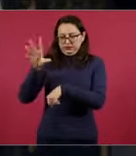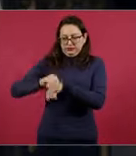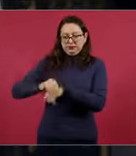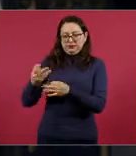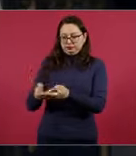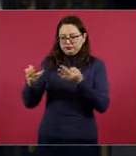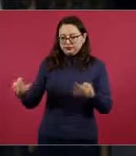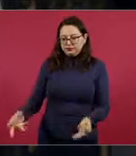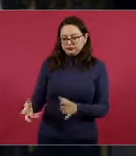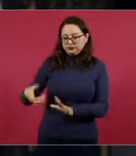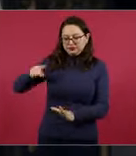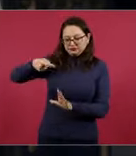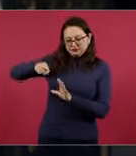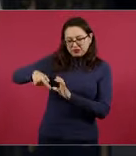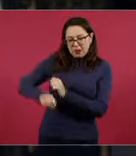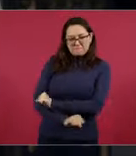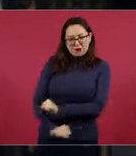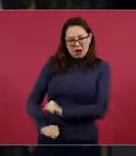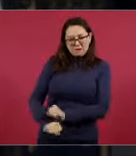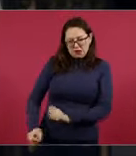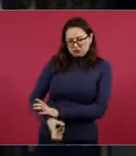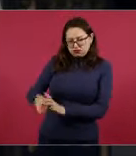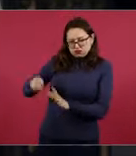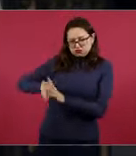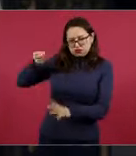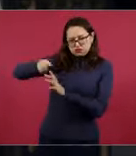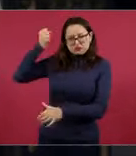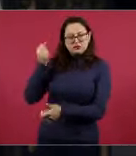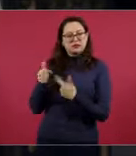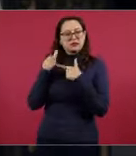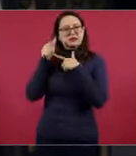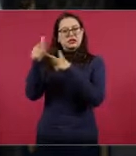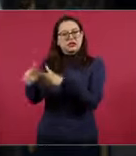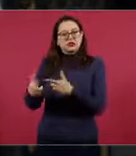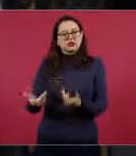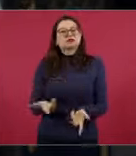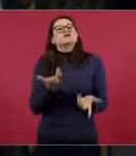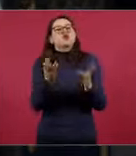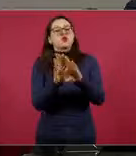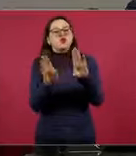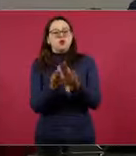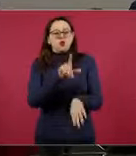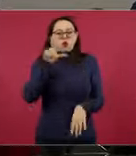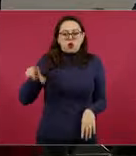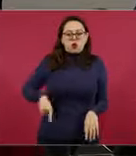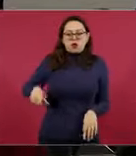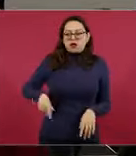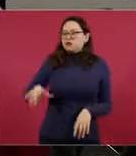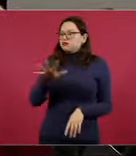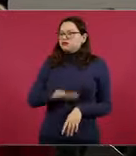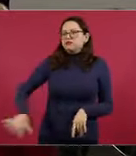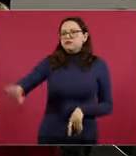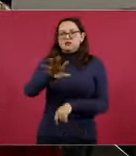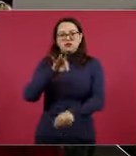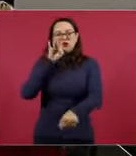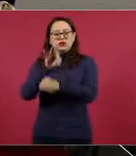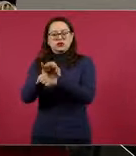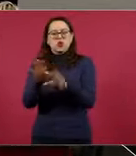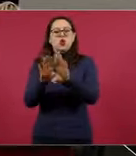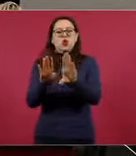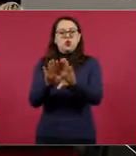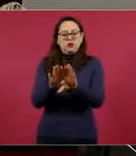terrenos. ¿Qué va a hacer su gobierno para pues blindar a esta reserva de protección para el jaguar? Esa sería la